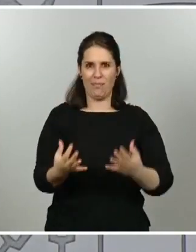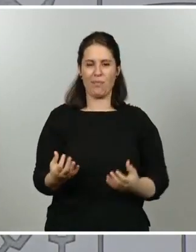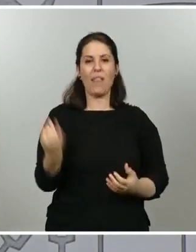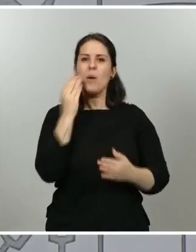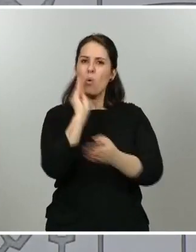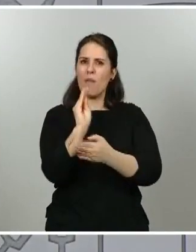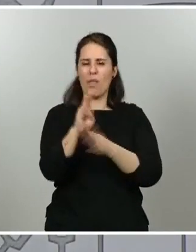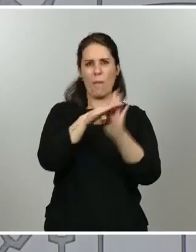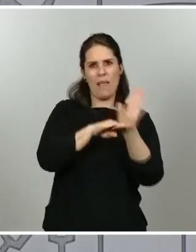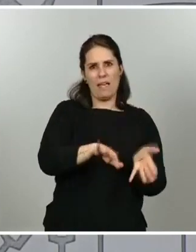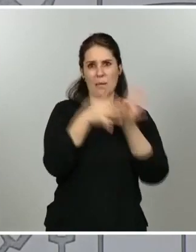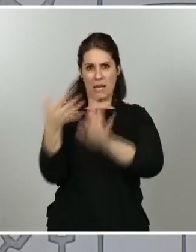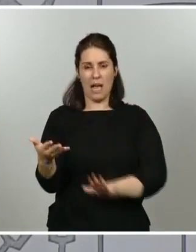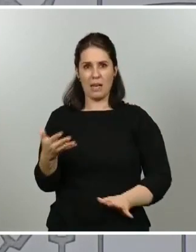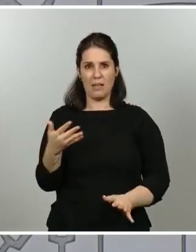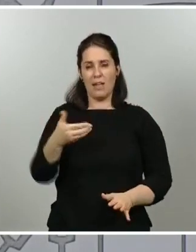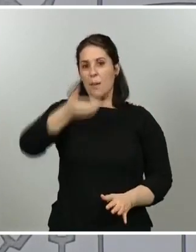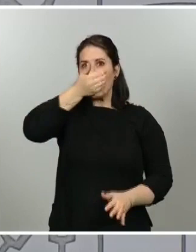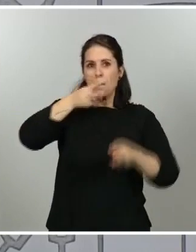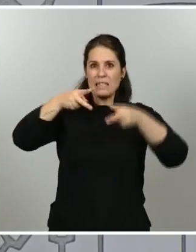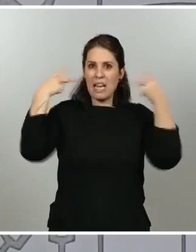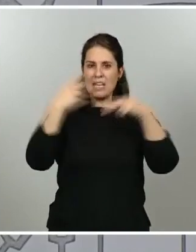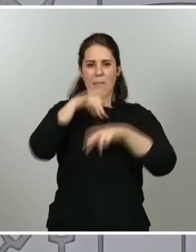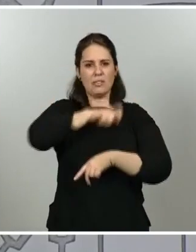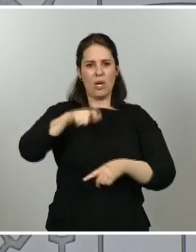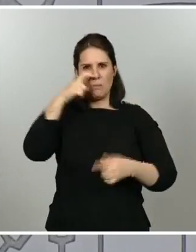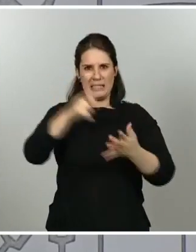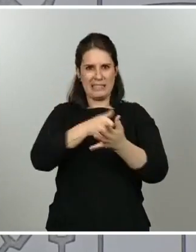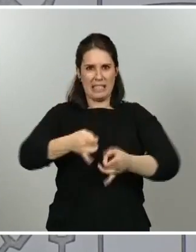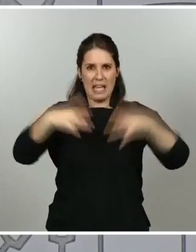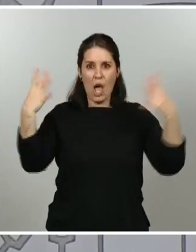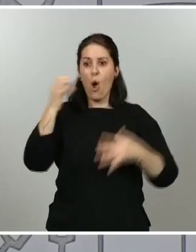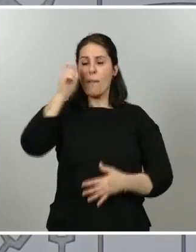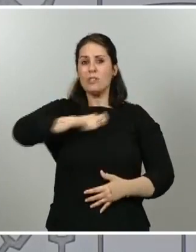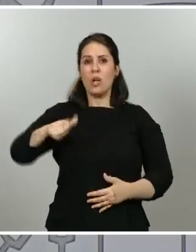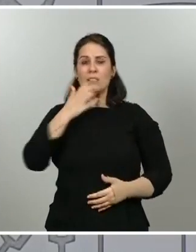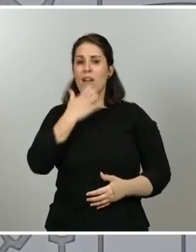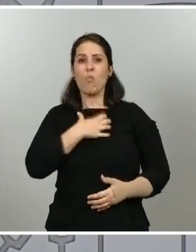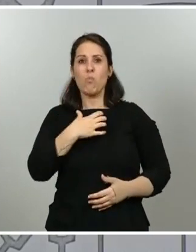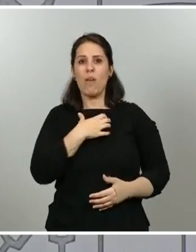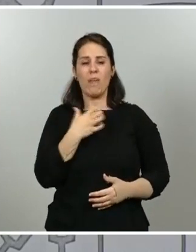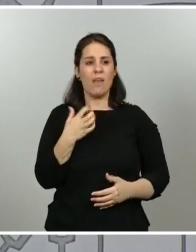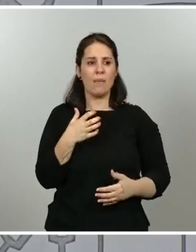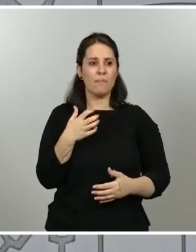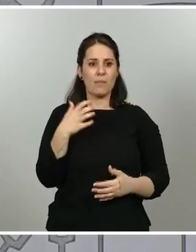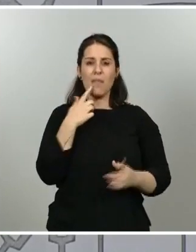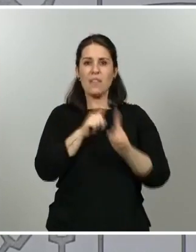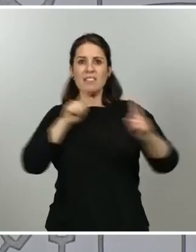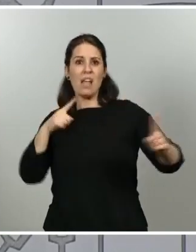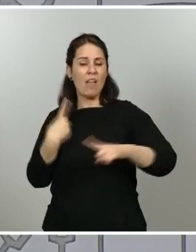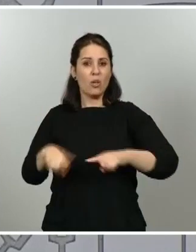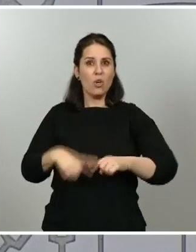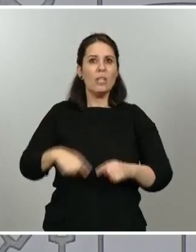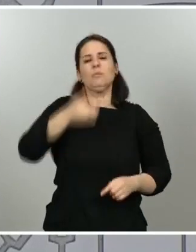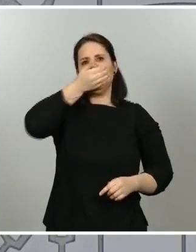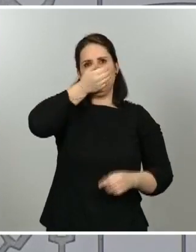puede utilizar mascarilla para las personas vulnerables o para la población que no pueda mantener esas medidas de distanciamiento físico o